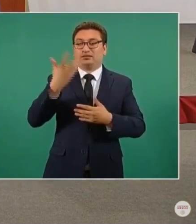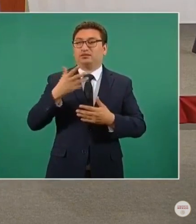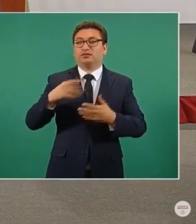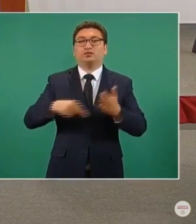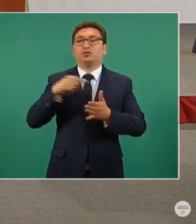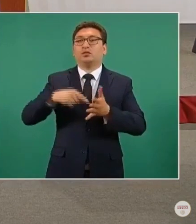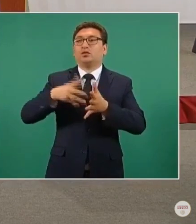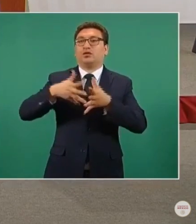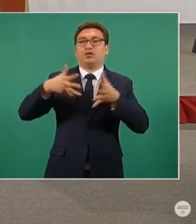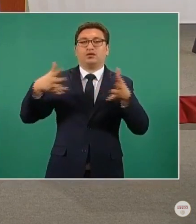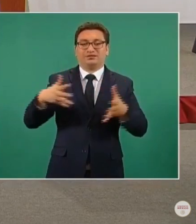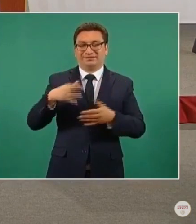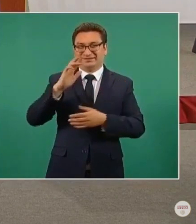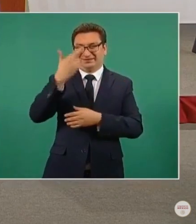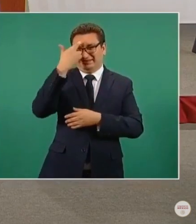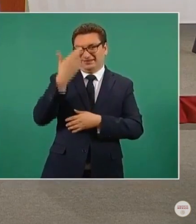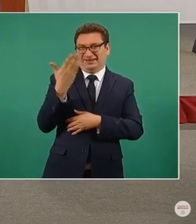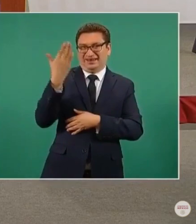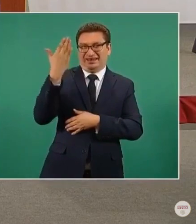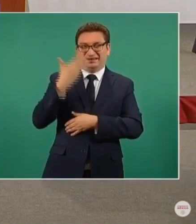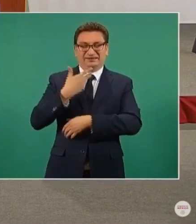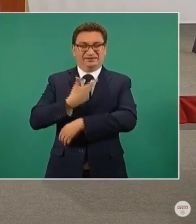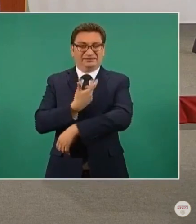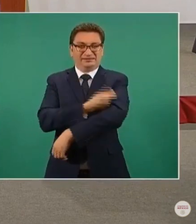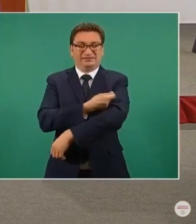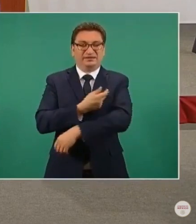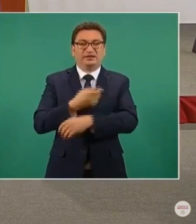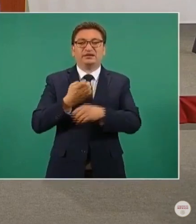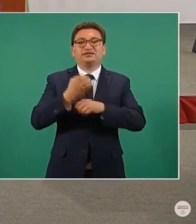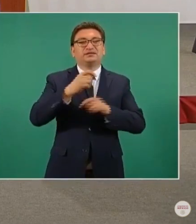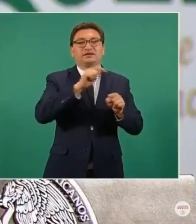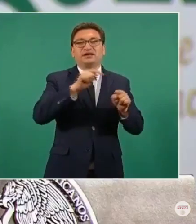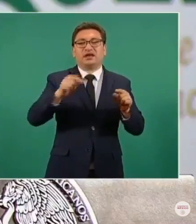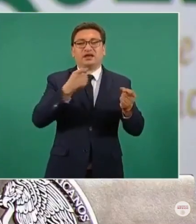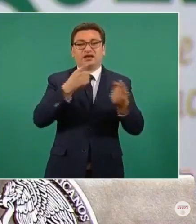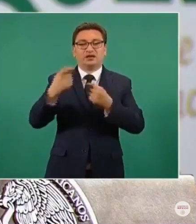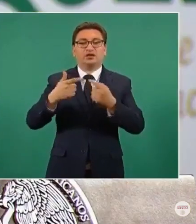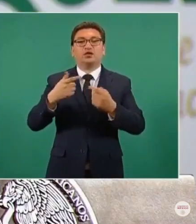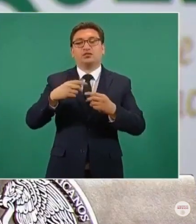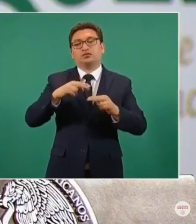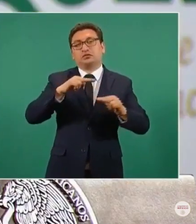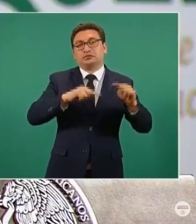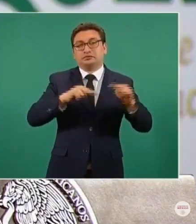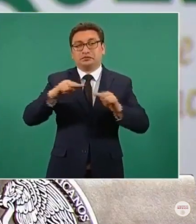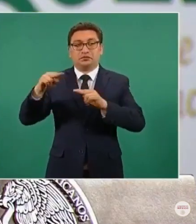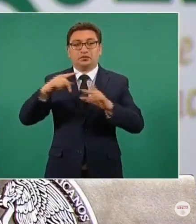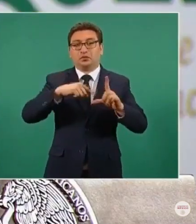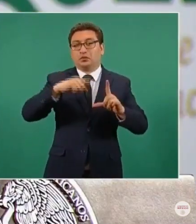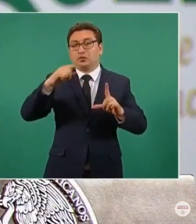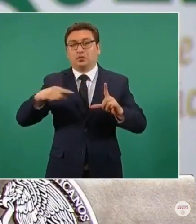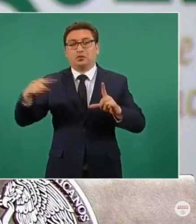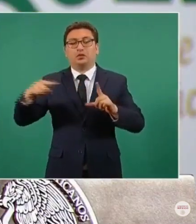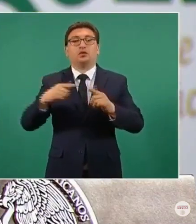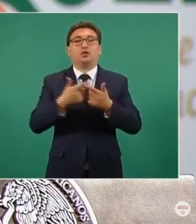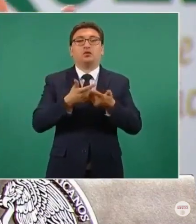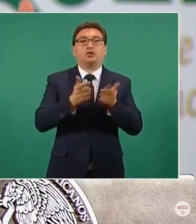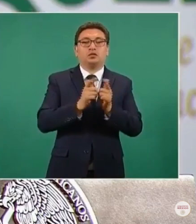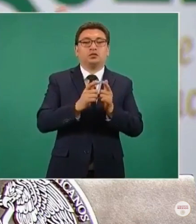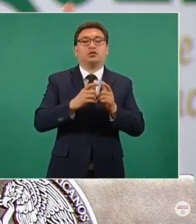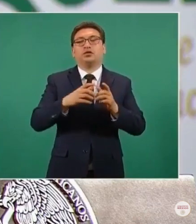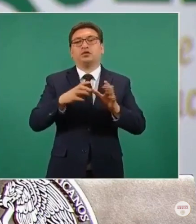Recordarán que cuando inició la vacunación y cuando inician algunas entidades federativas, poco la curva de experiencia llevó al inicio a